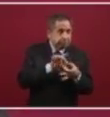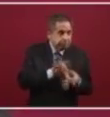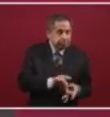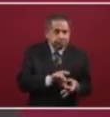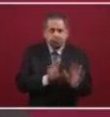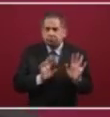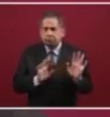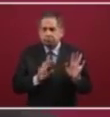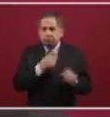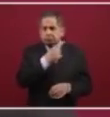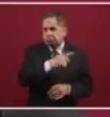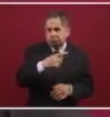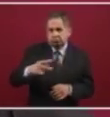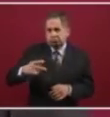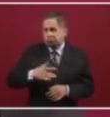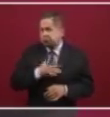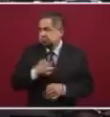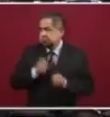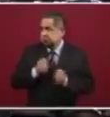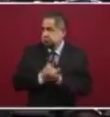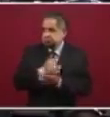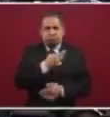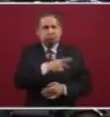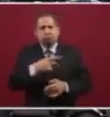sus convicciones.